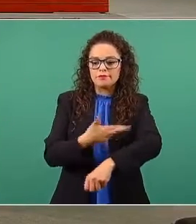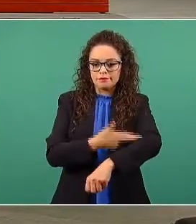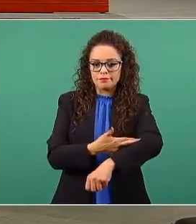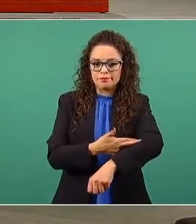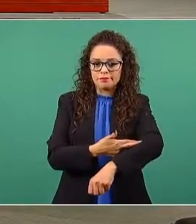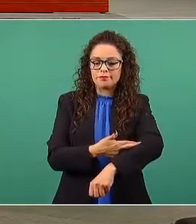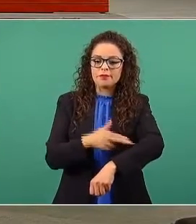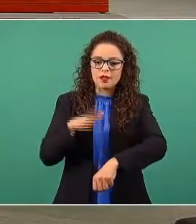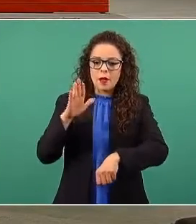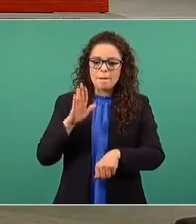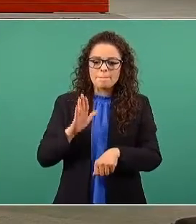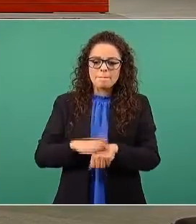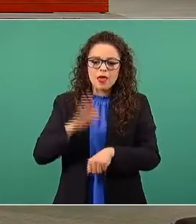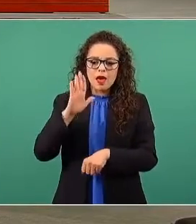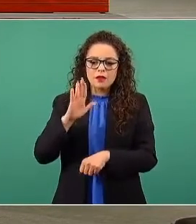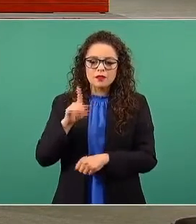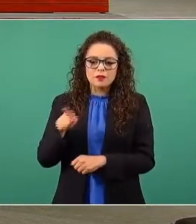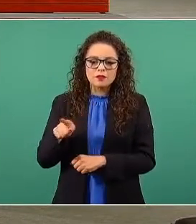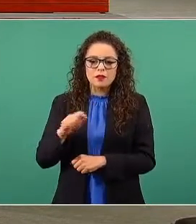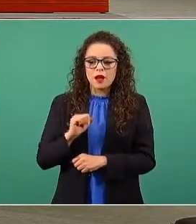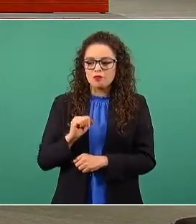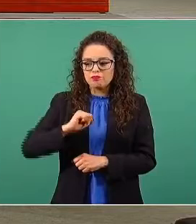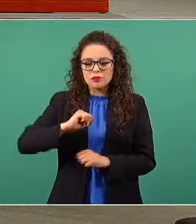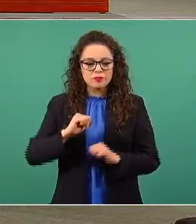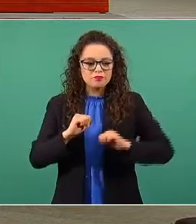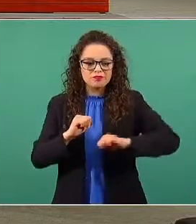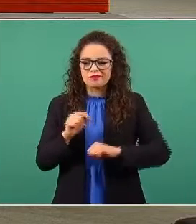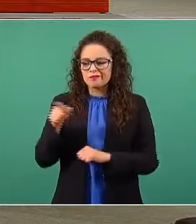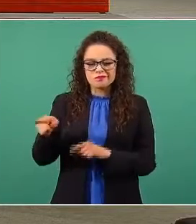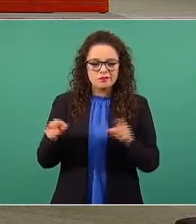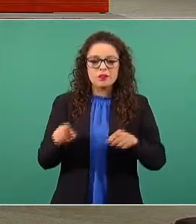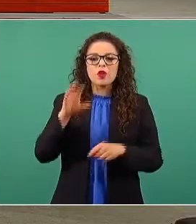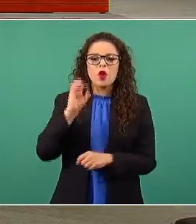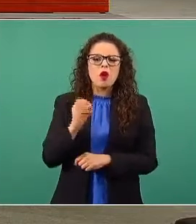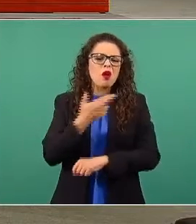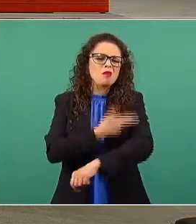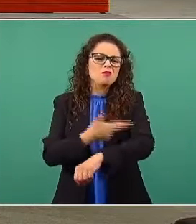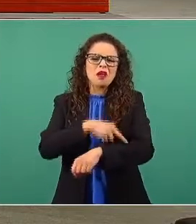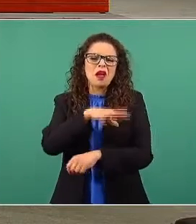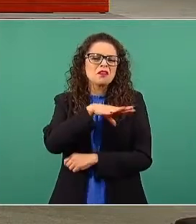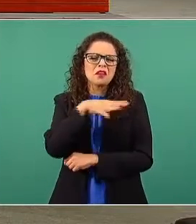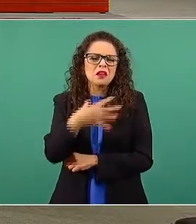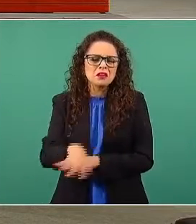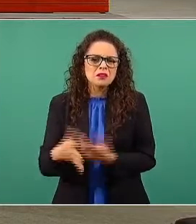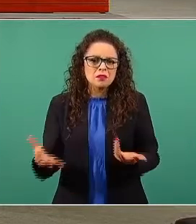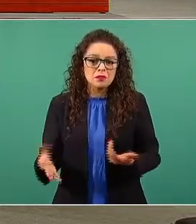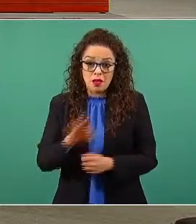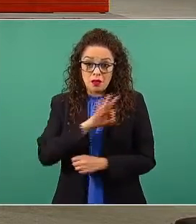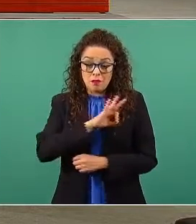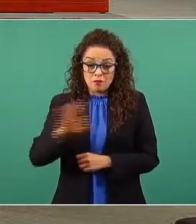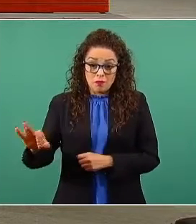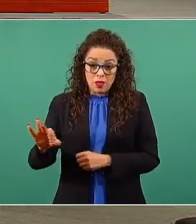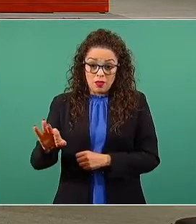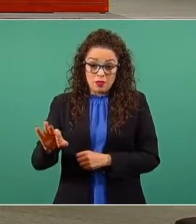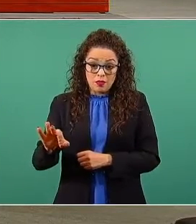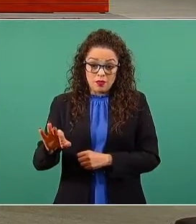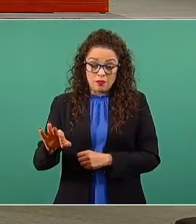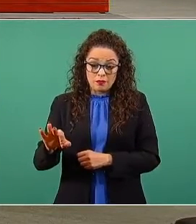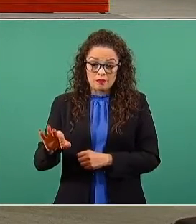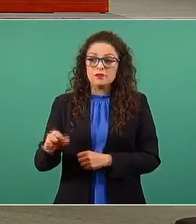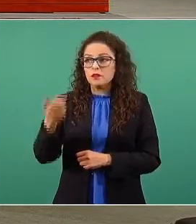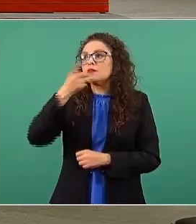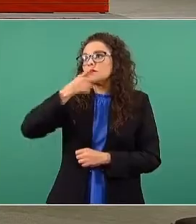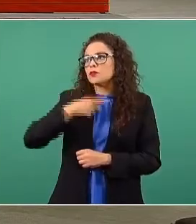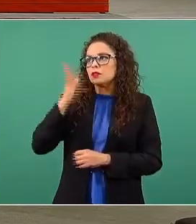preferencia o se iban a los trámites generales. Los trámites generales podían tardar, nos lo ha dicho la industria